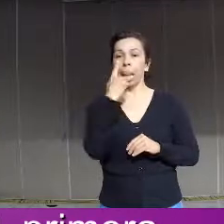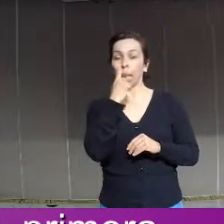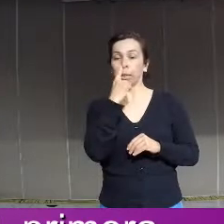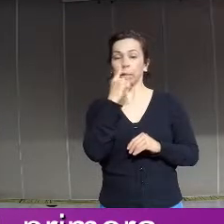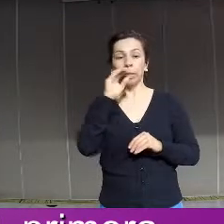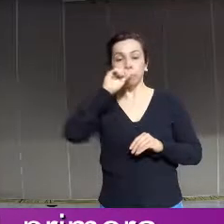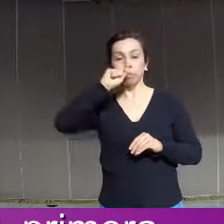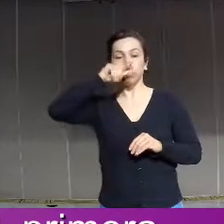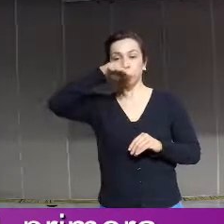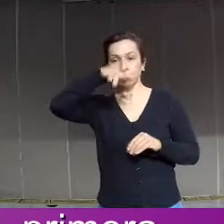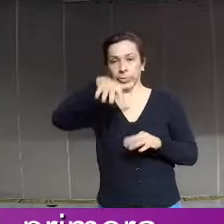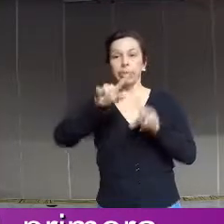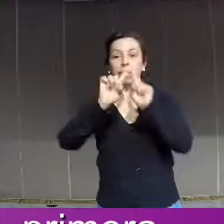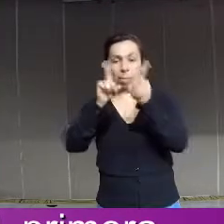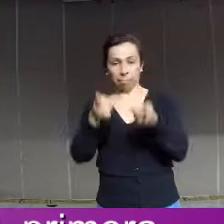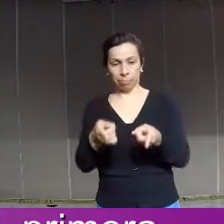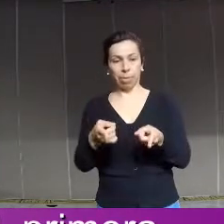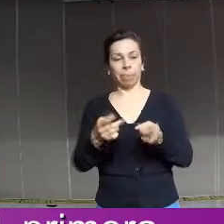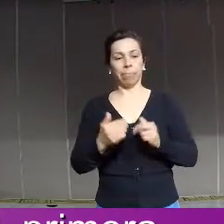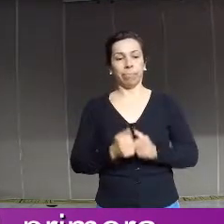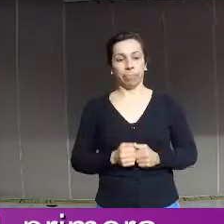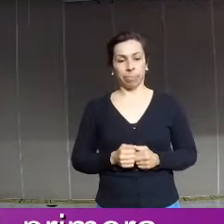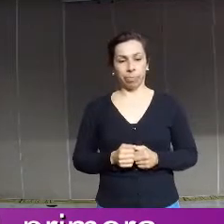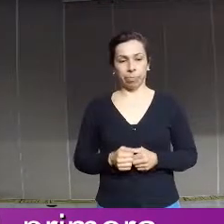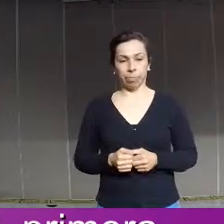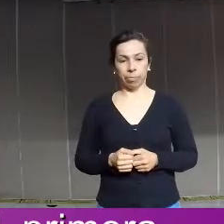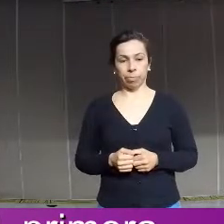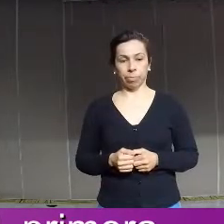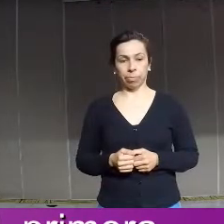una disfunción también del velo.